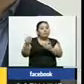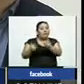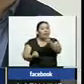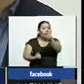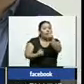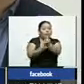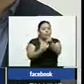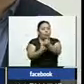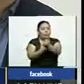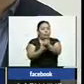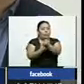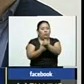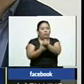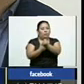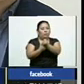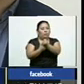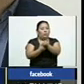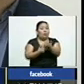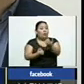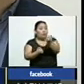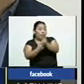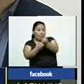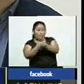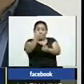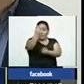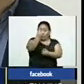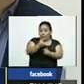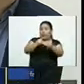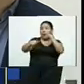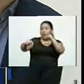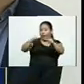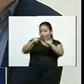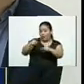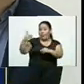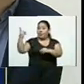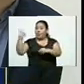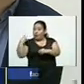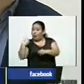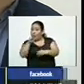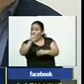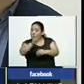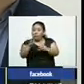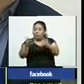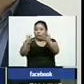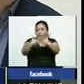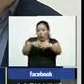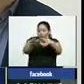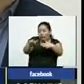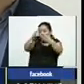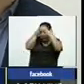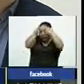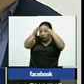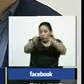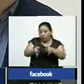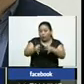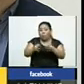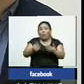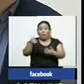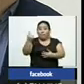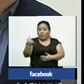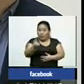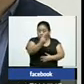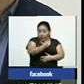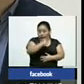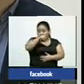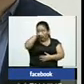de los ejecutivos y de los directores de las empresas, de los tomadores de decisión. Cuando los tomadores de